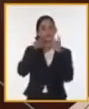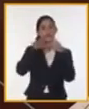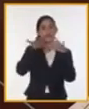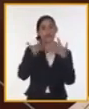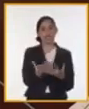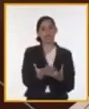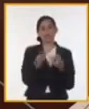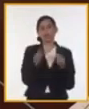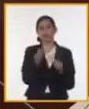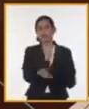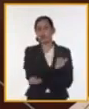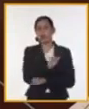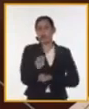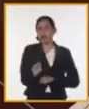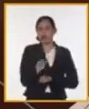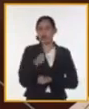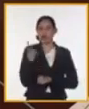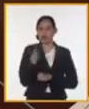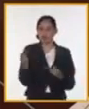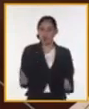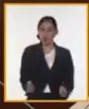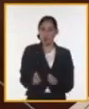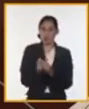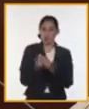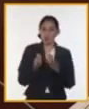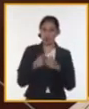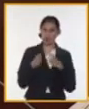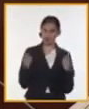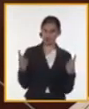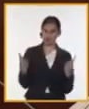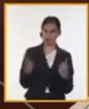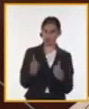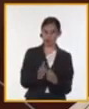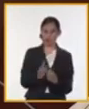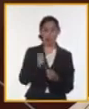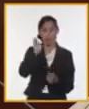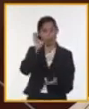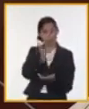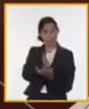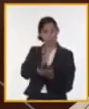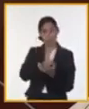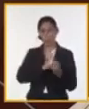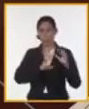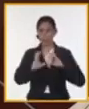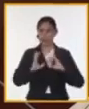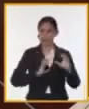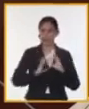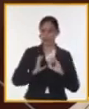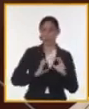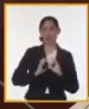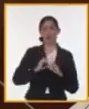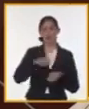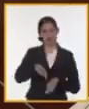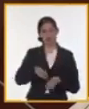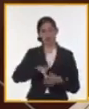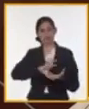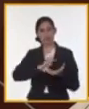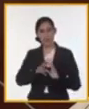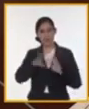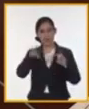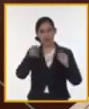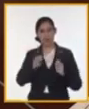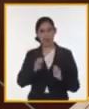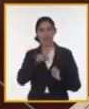logramos revolucionar desde el punto de vista comunicacional con los códigos modernos hoy de la